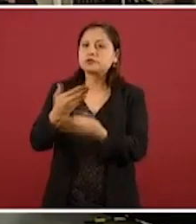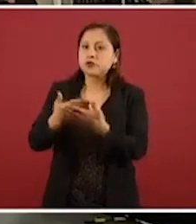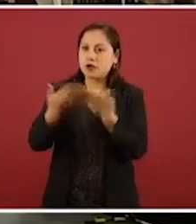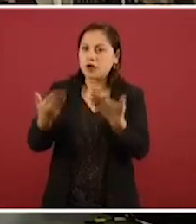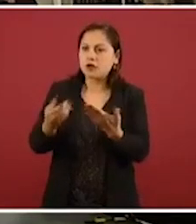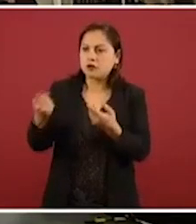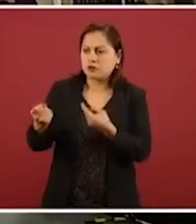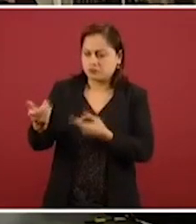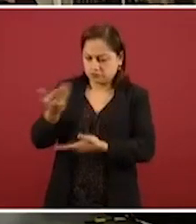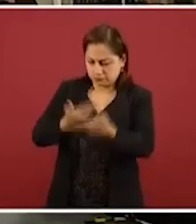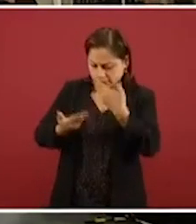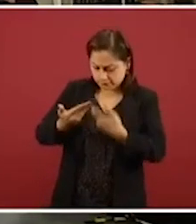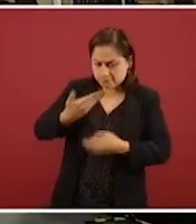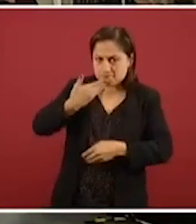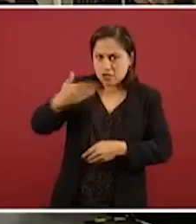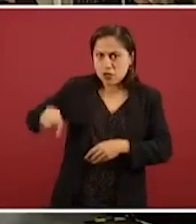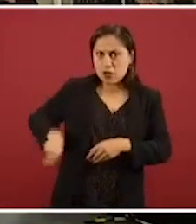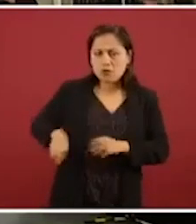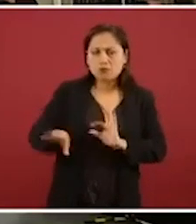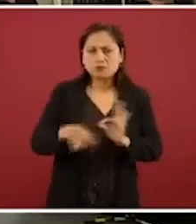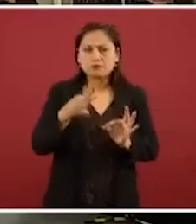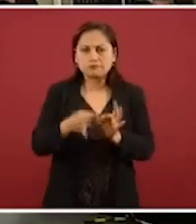buenos gobiernos